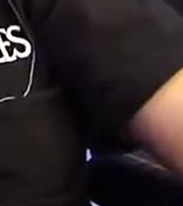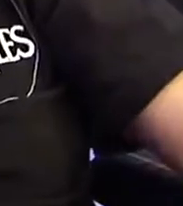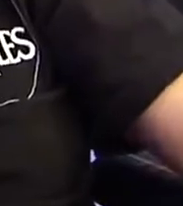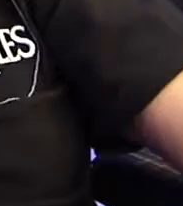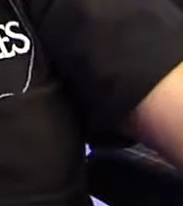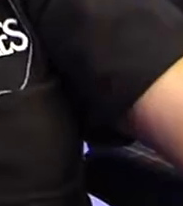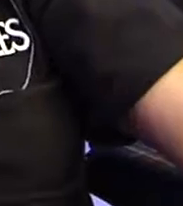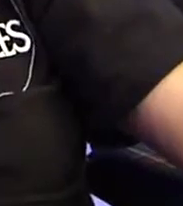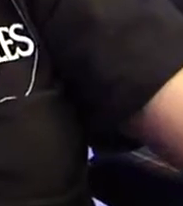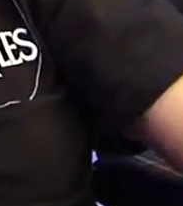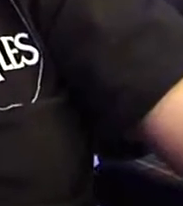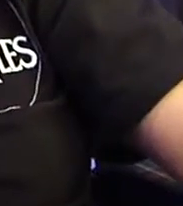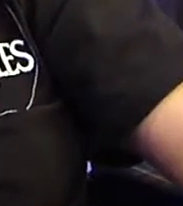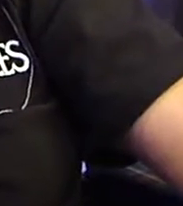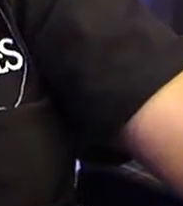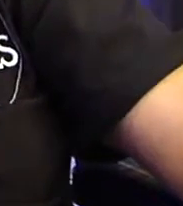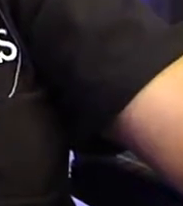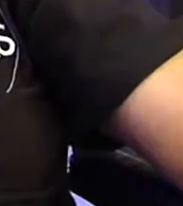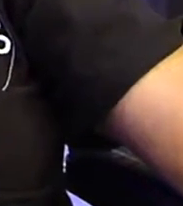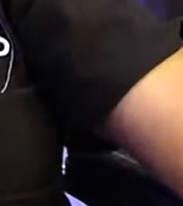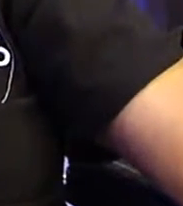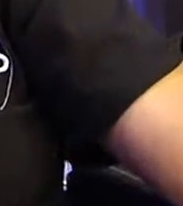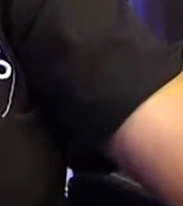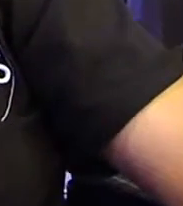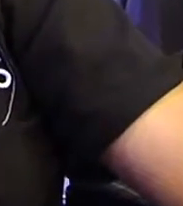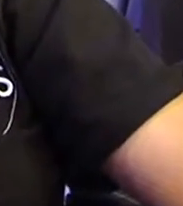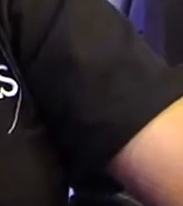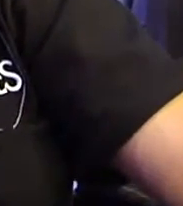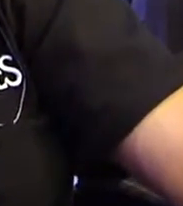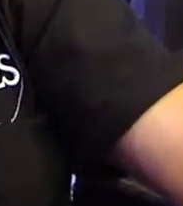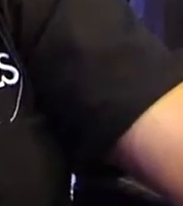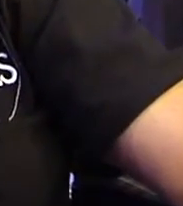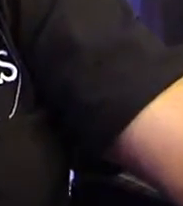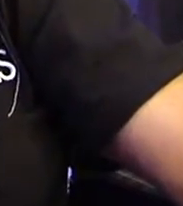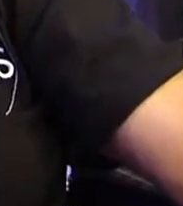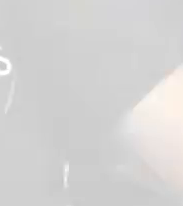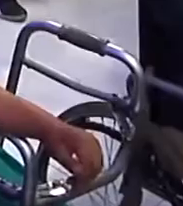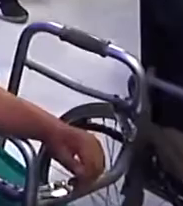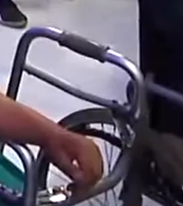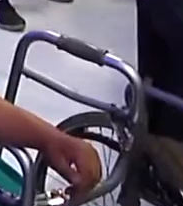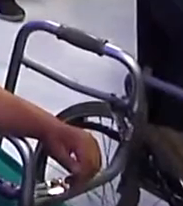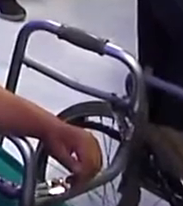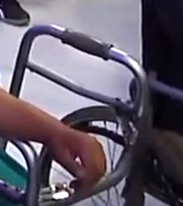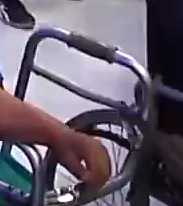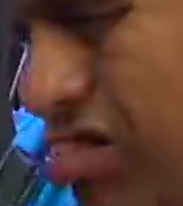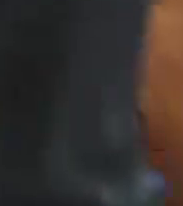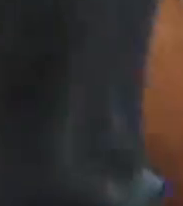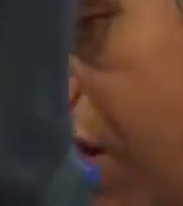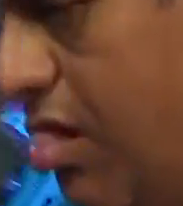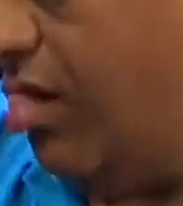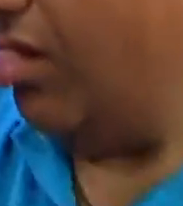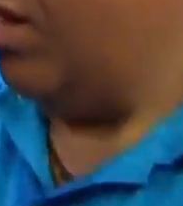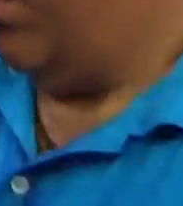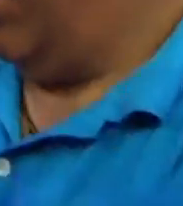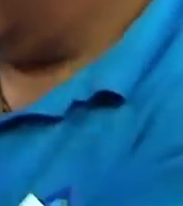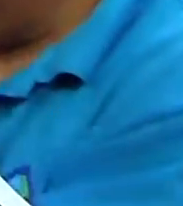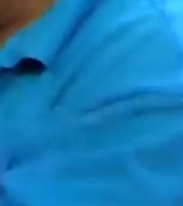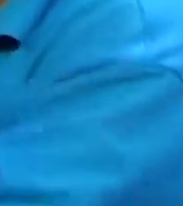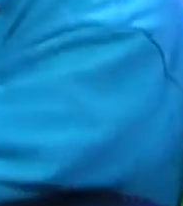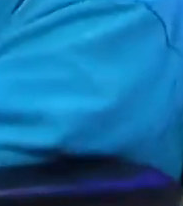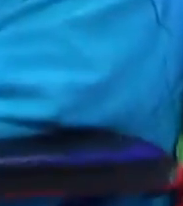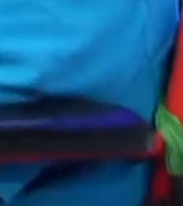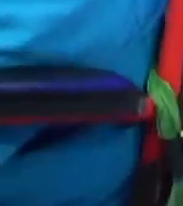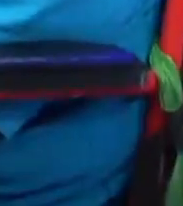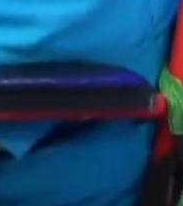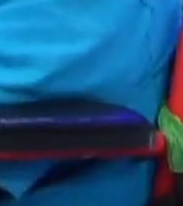esa ayuda que nos hace ponernos de pie, pues recuperamos hasta dignidad también. Y cada uno agradeció, pero el señor Alfonso